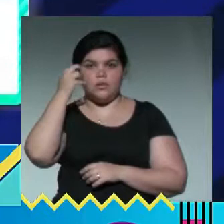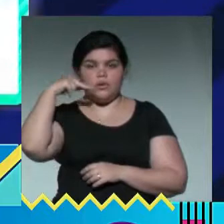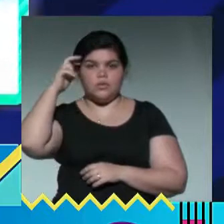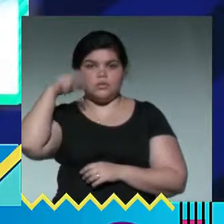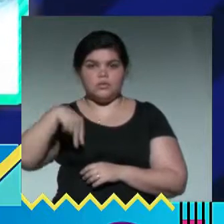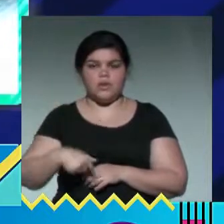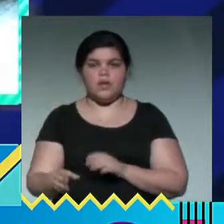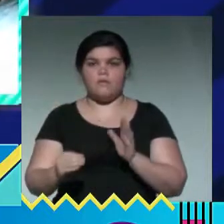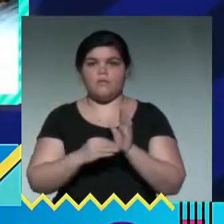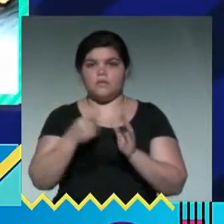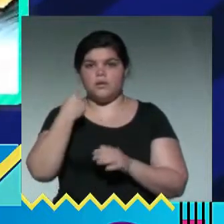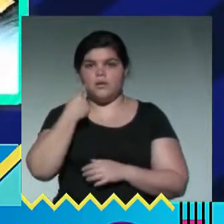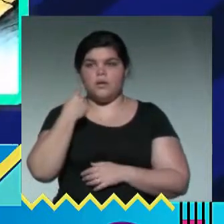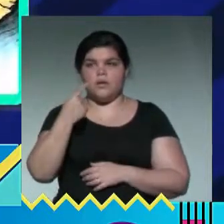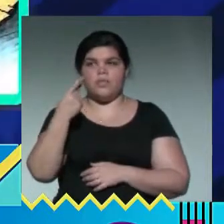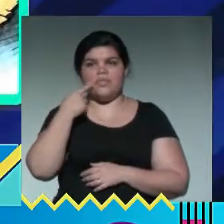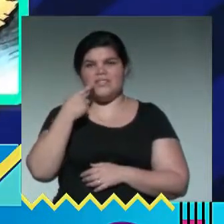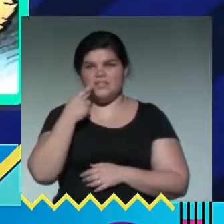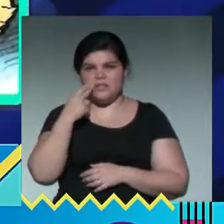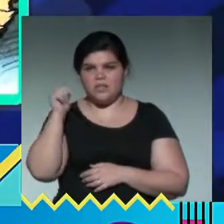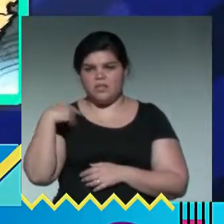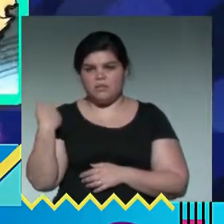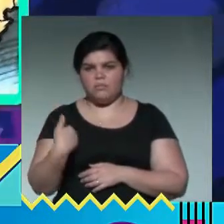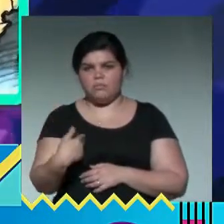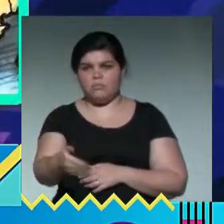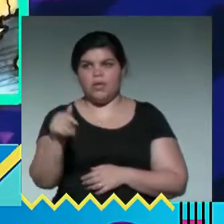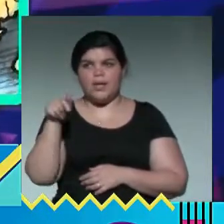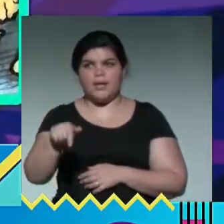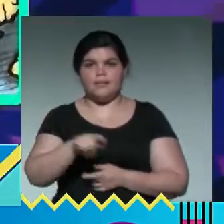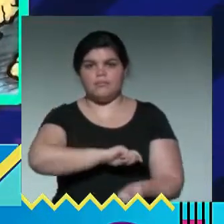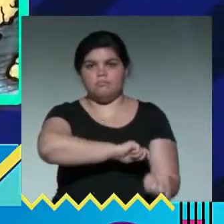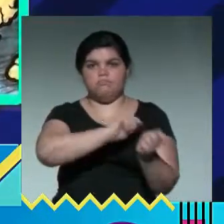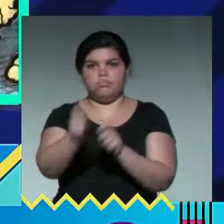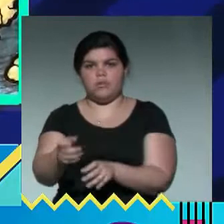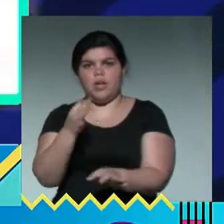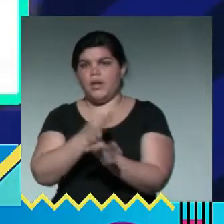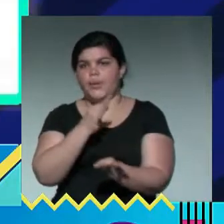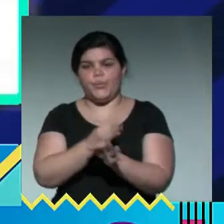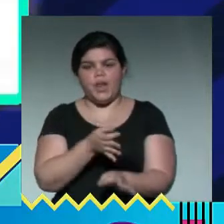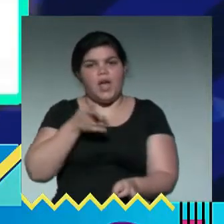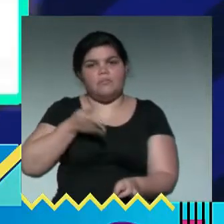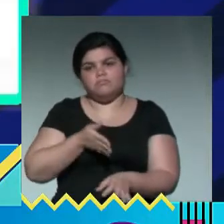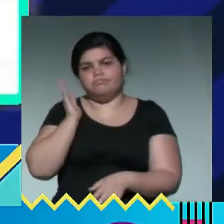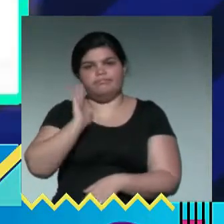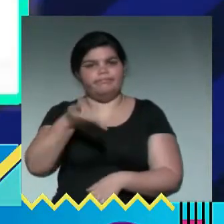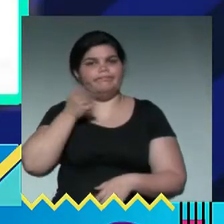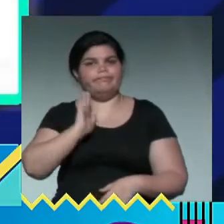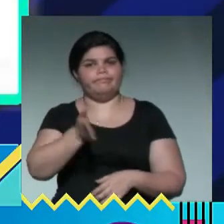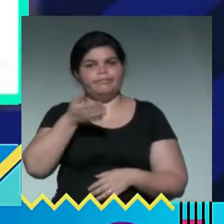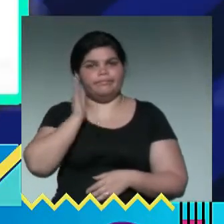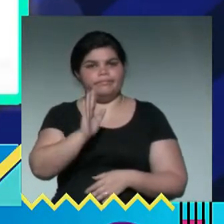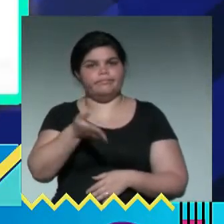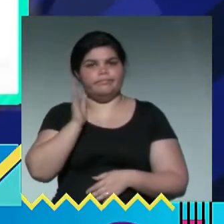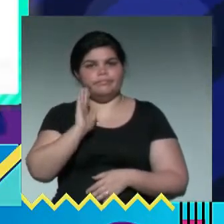1917, ¿no? Entonces, como que, bueno, eso se trasladó al colegio, a los colegios, y eso fue un poco